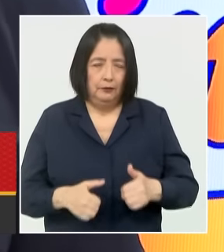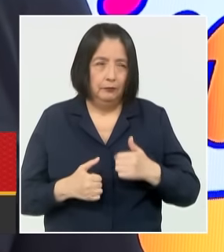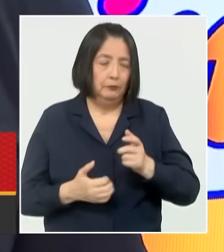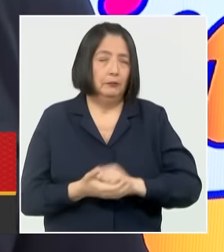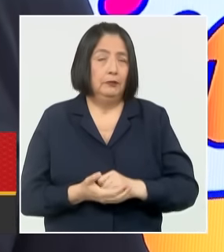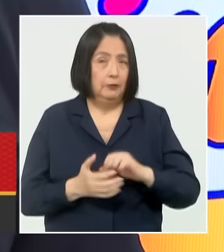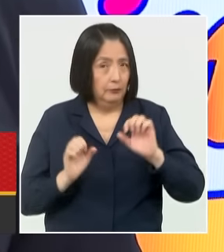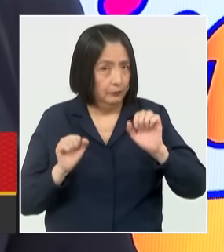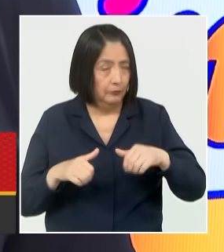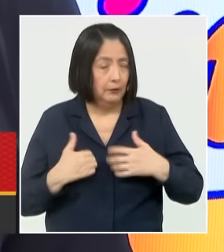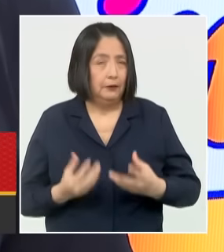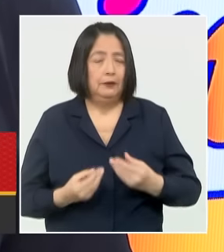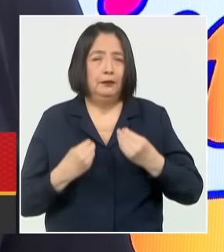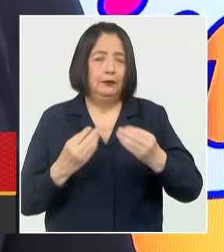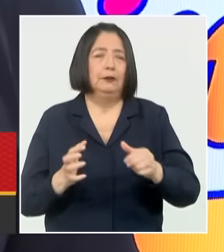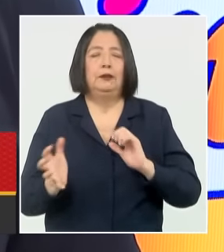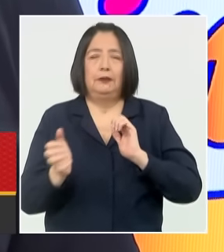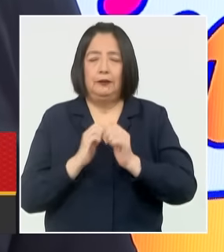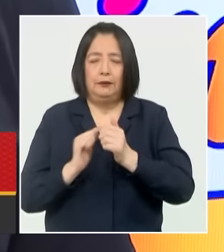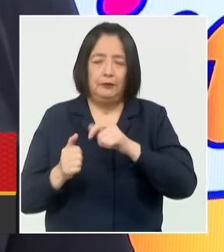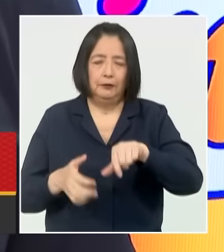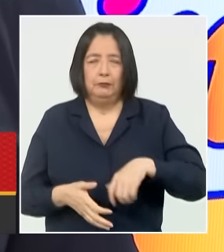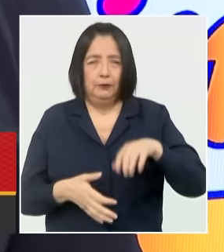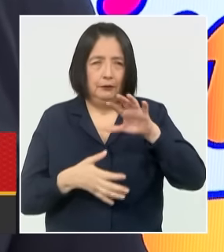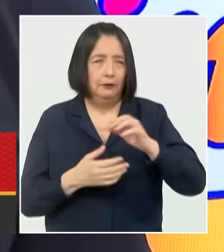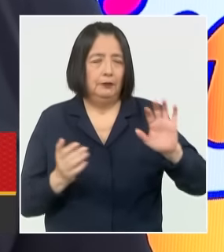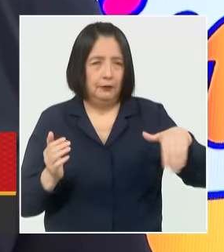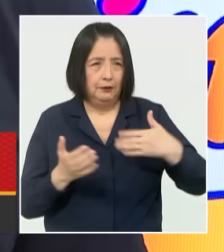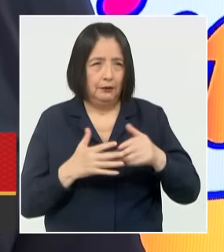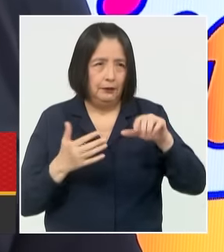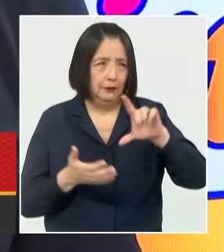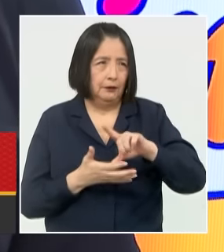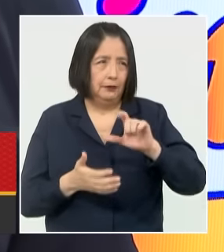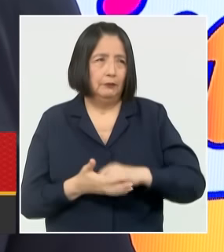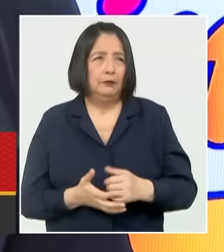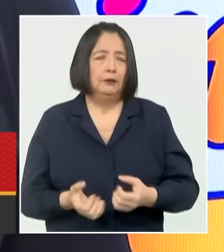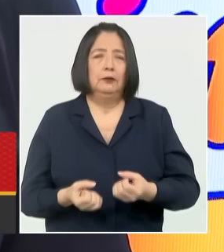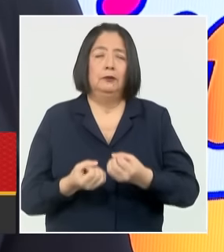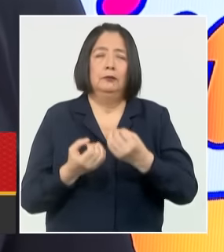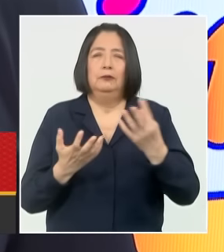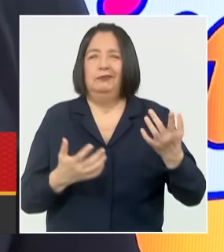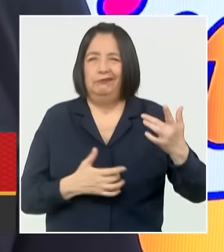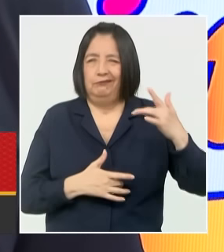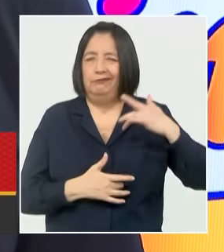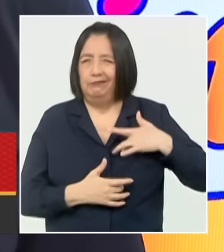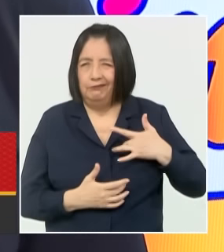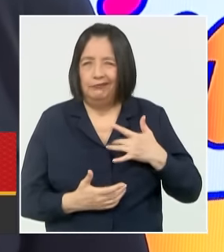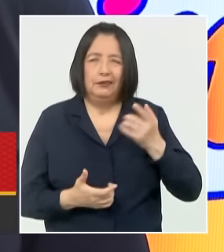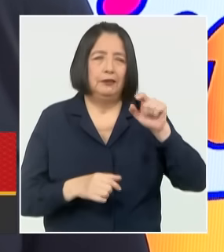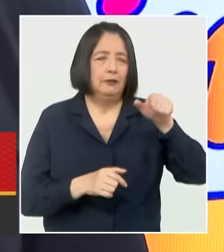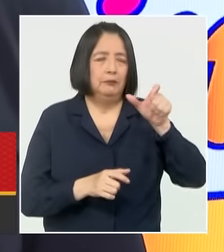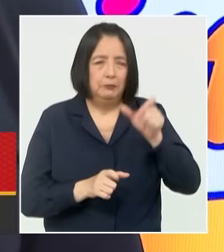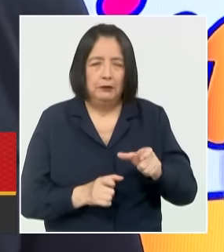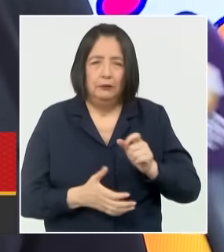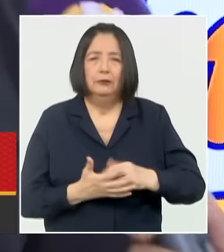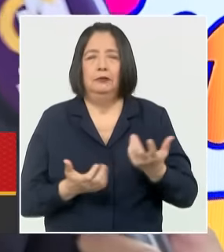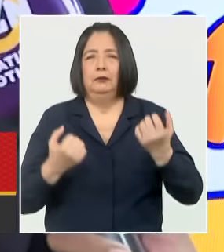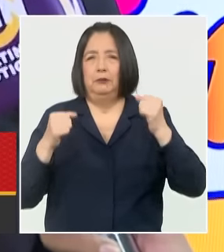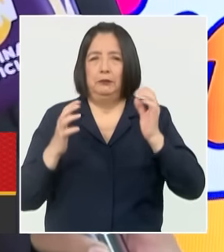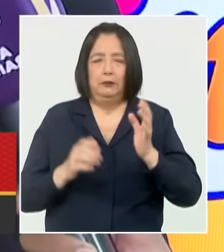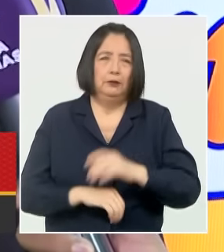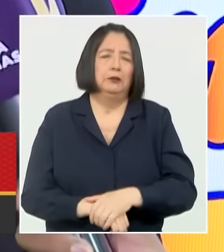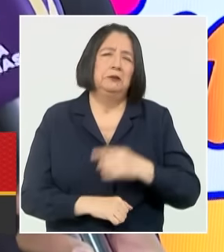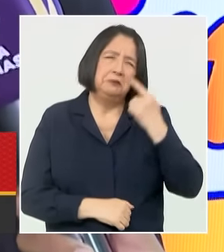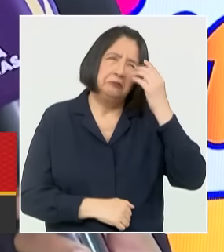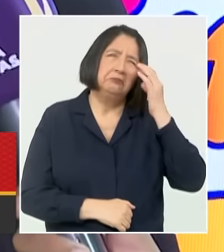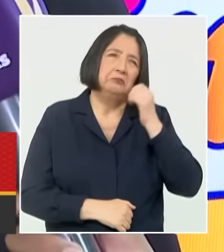es poder darle estos juegos de alguna forma, contribuir a que lleguen a Lima. ¿Cuánto cala esto en ti como persona, como deportista? Sí,